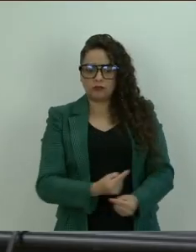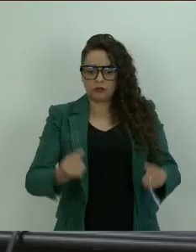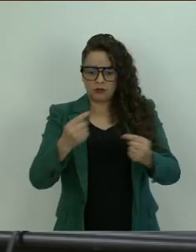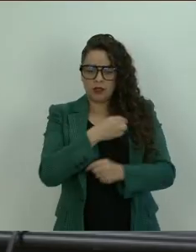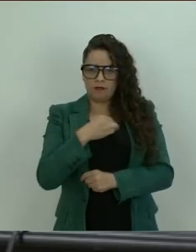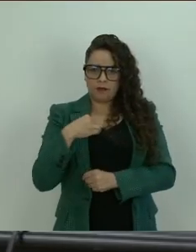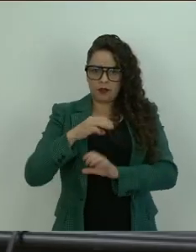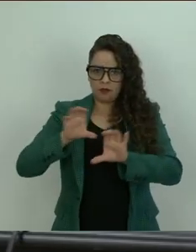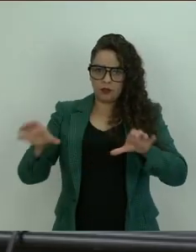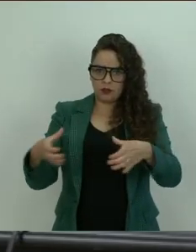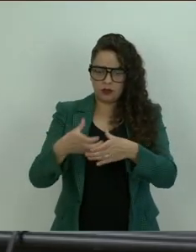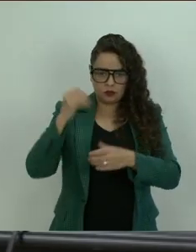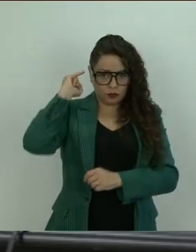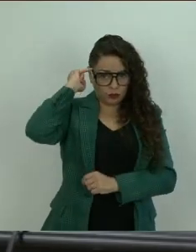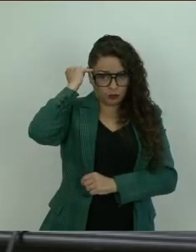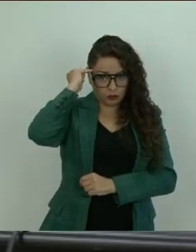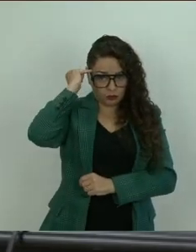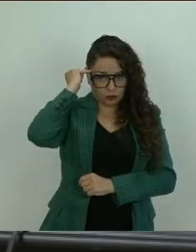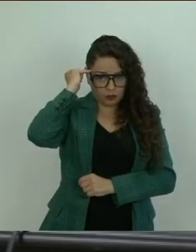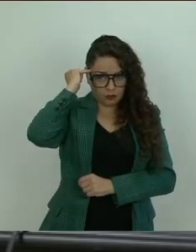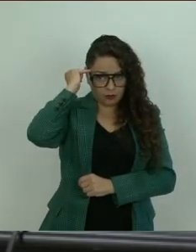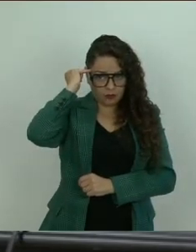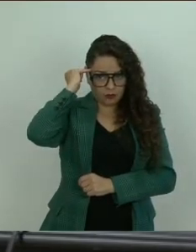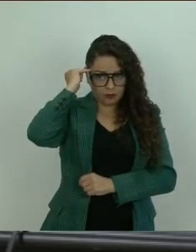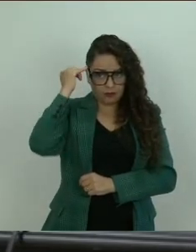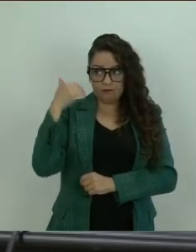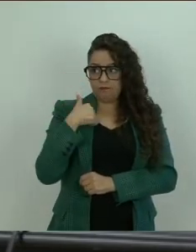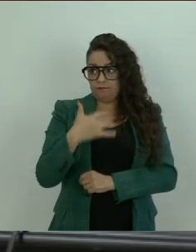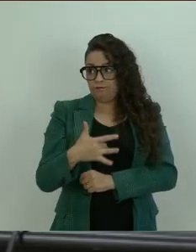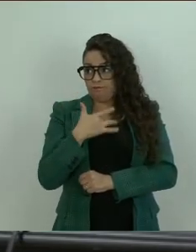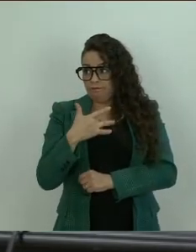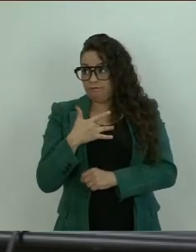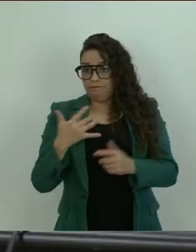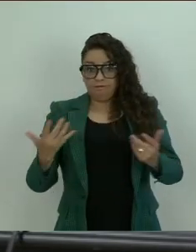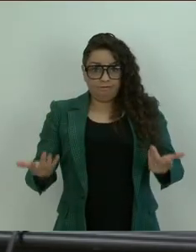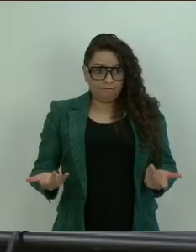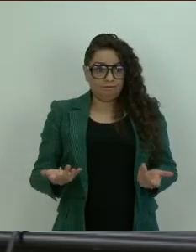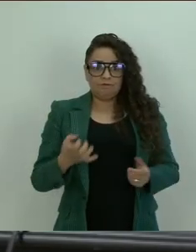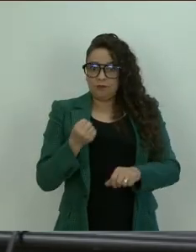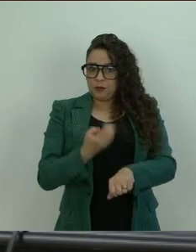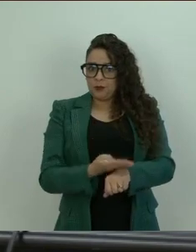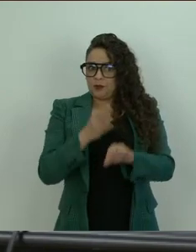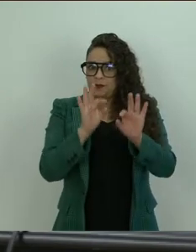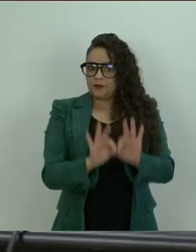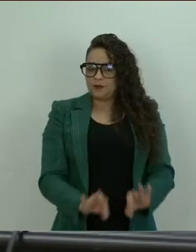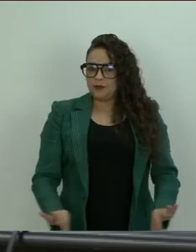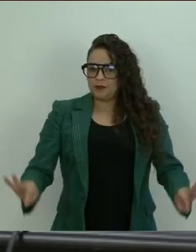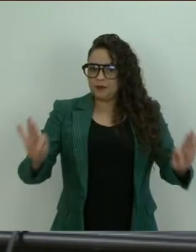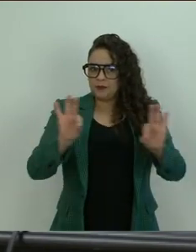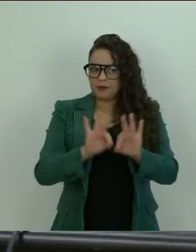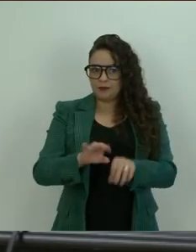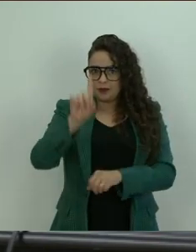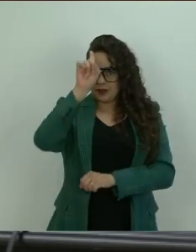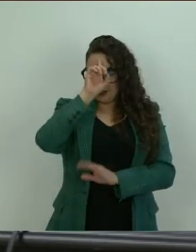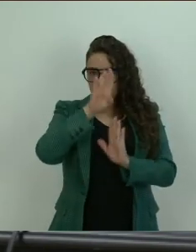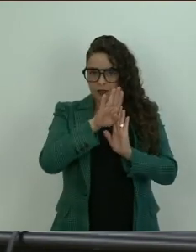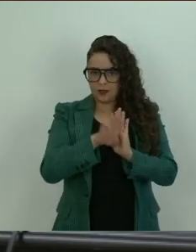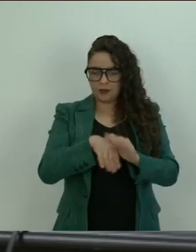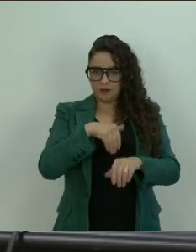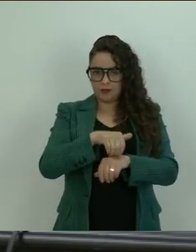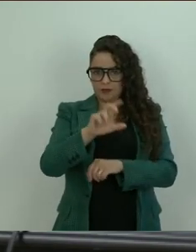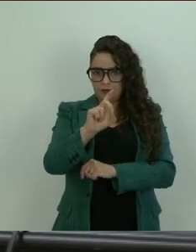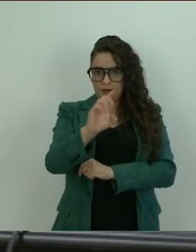estas comunidades indígenas. Por lo cual me parece sumamente relevante destacar cómo la Recomendación General